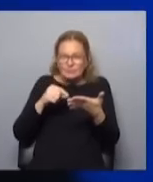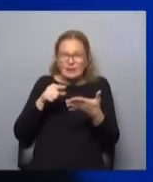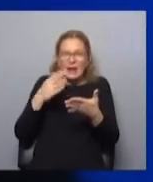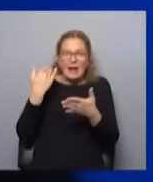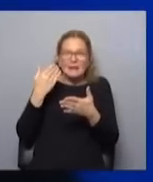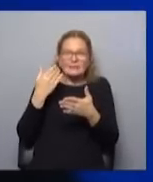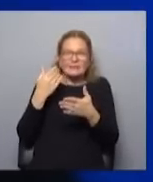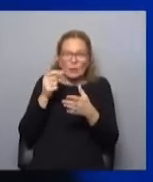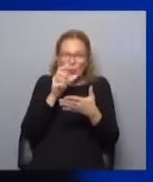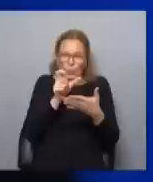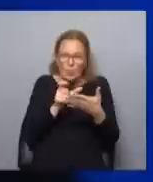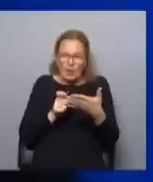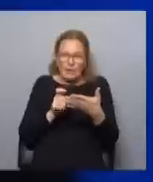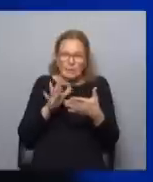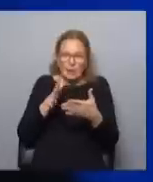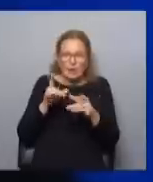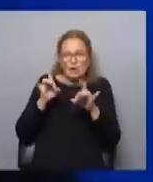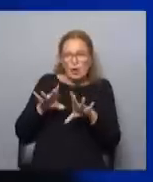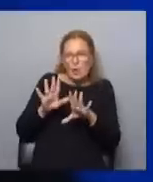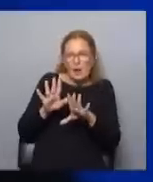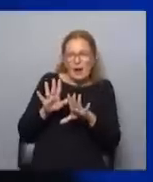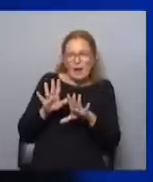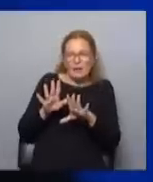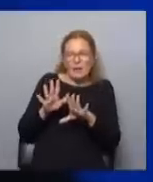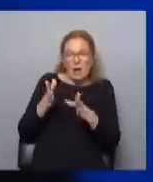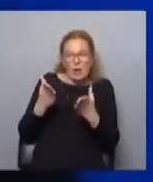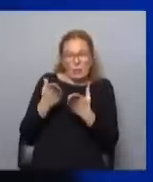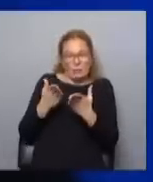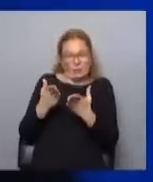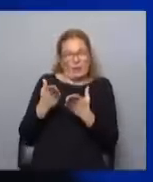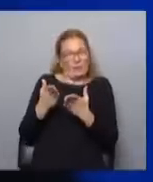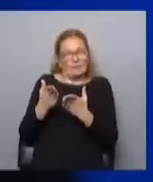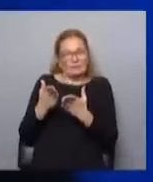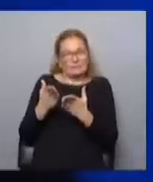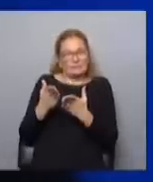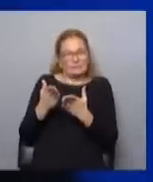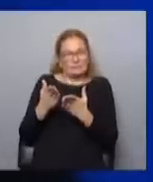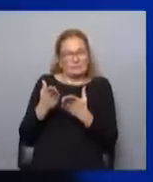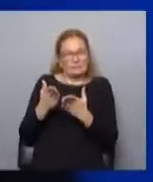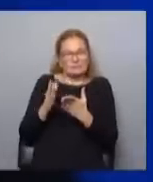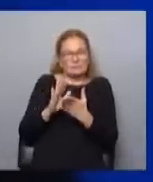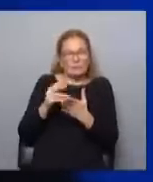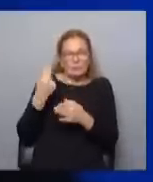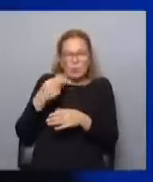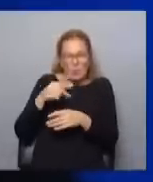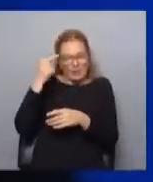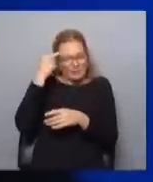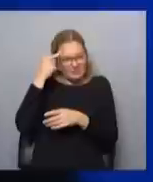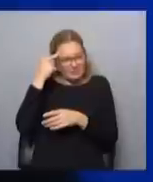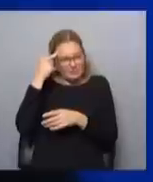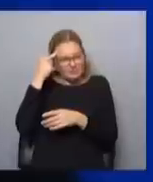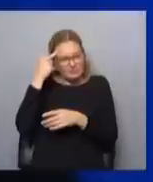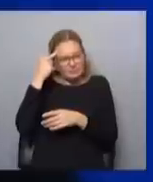ocupaba un espacio normal o el previsto ahora no nunca pensamos que